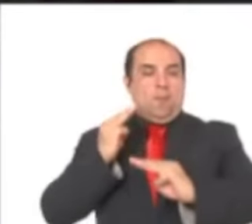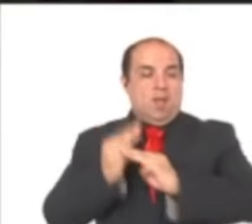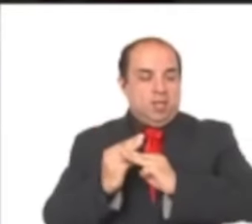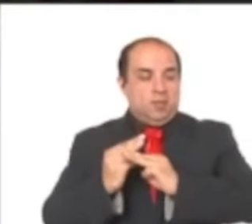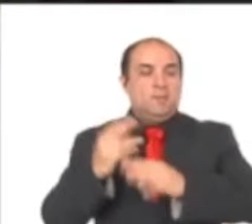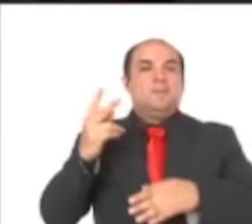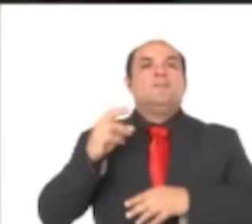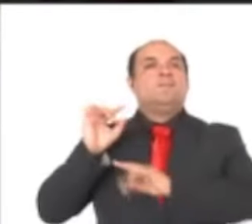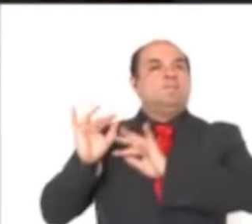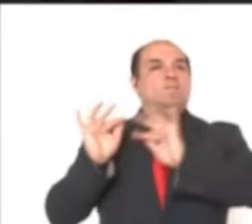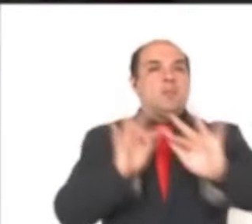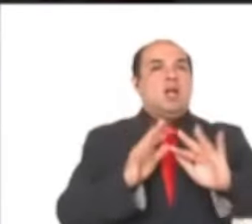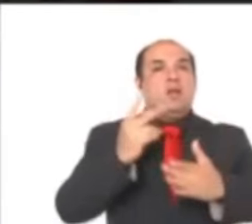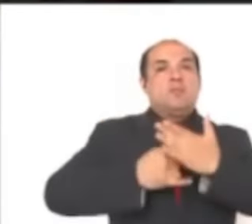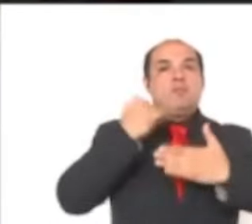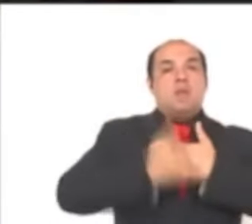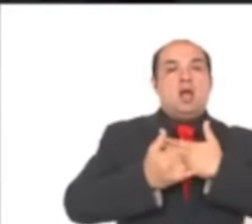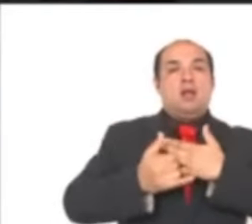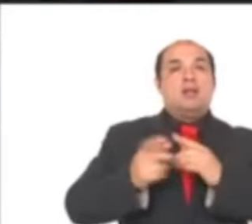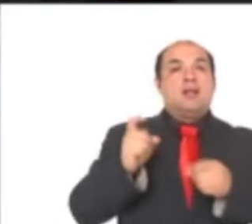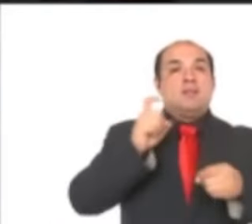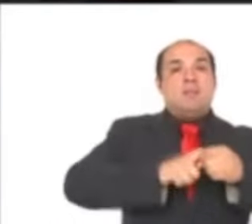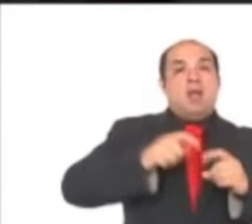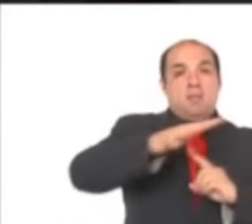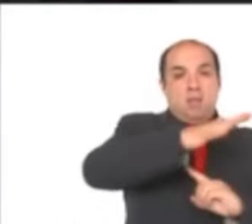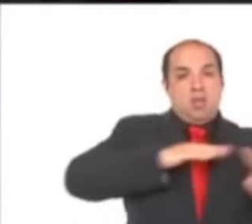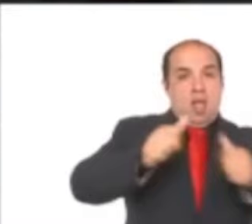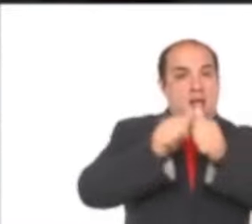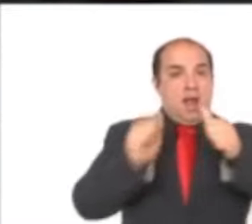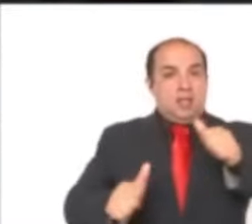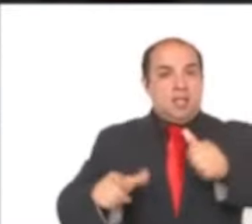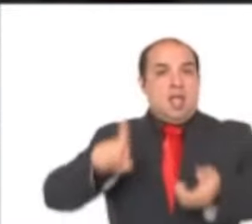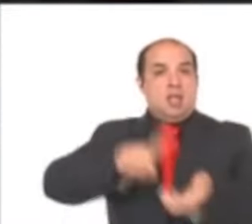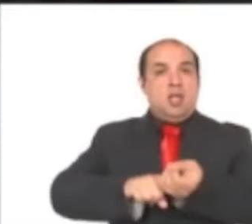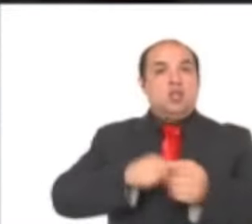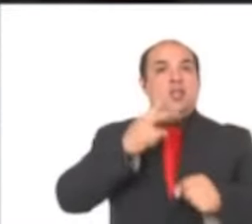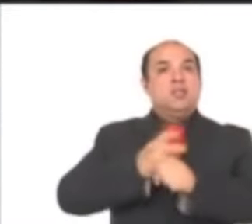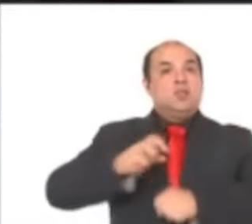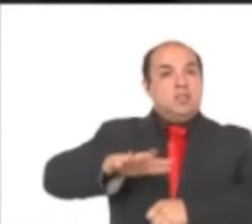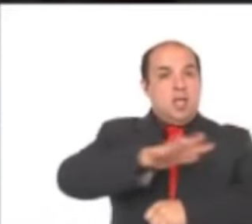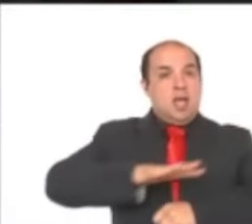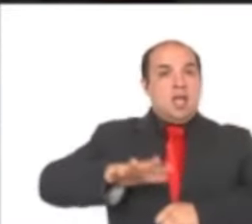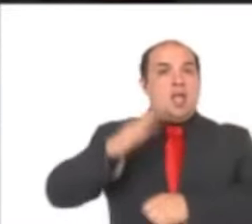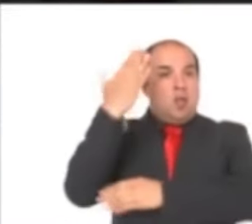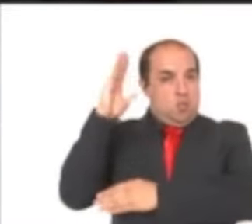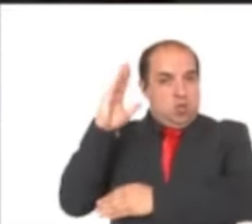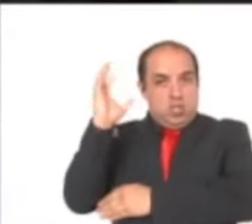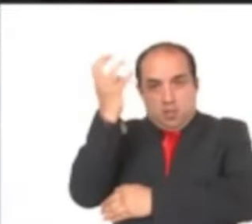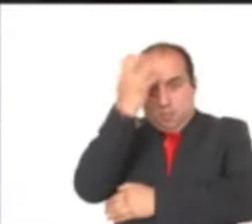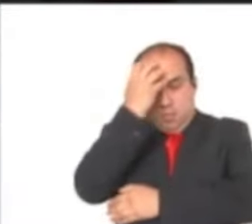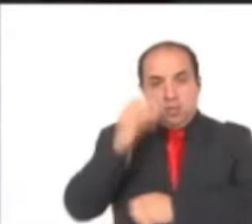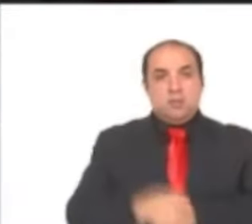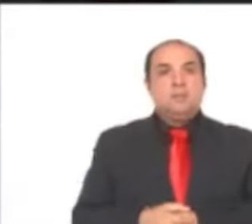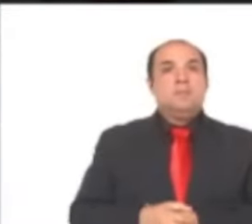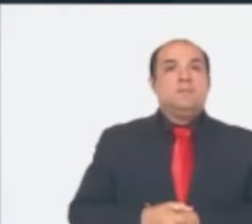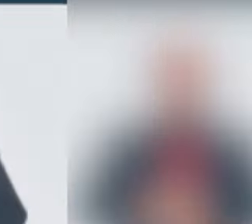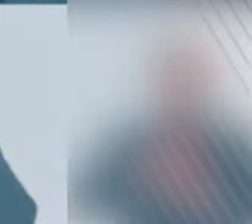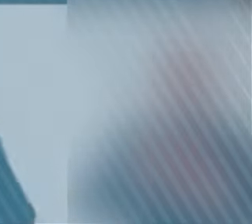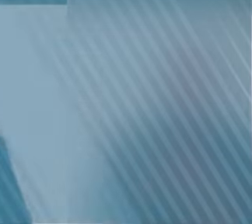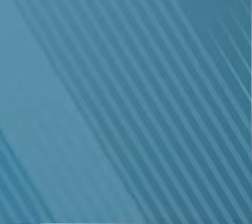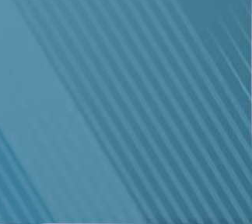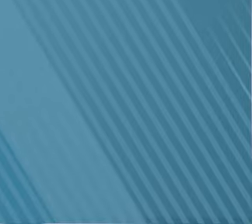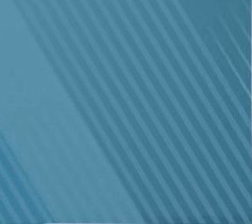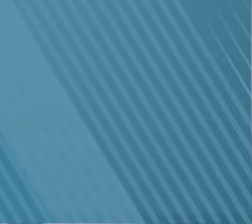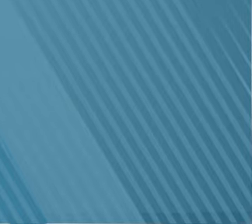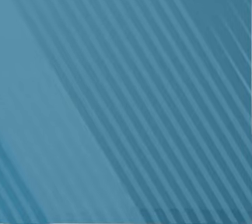ambiente, arte, en la segunda sección del Bosque de Chapultepec. Recupera símbolos